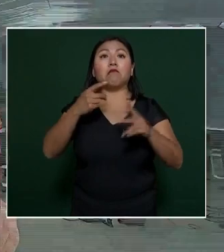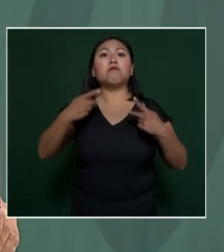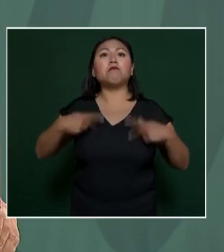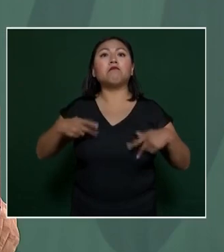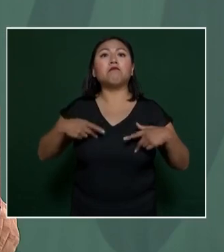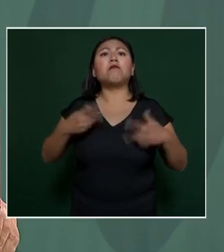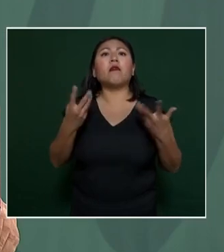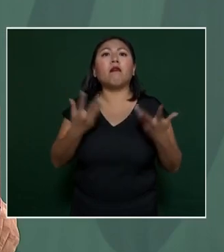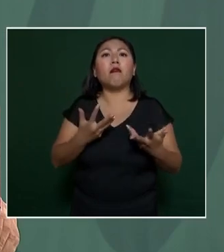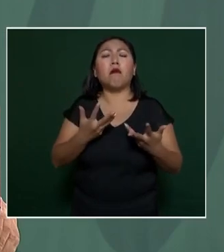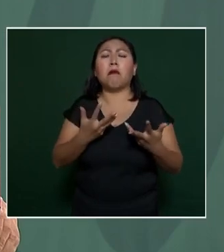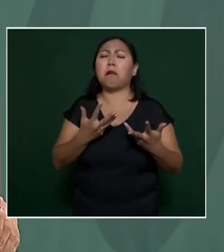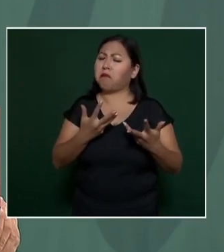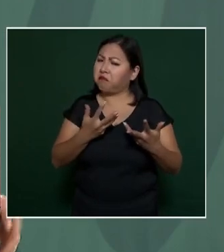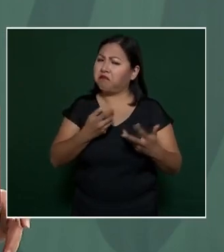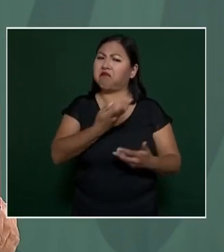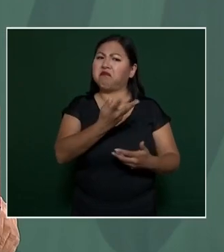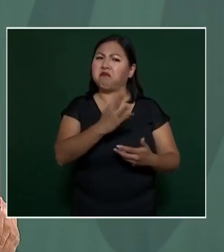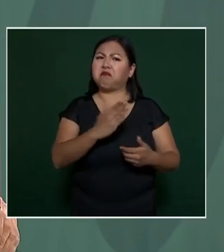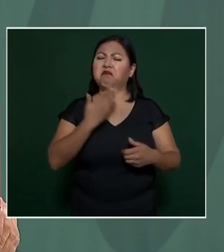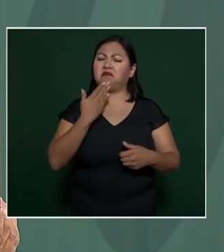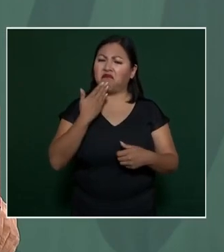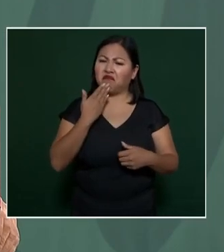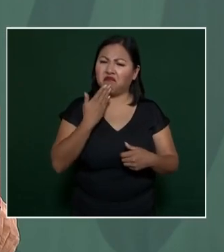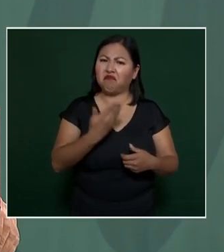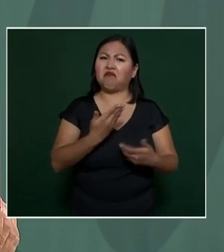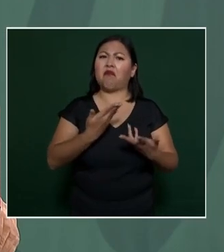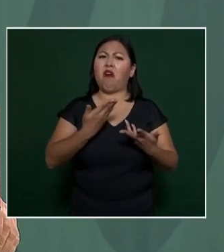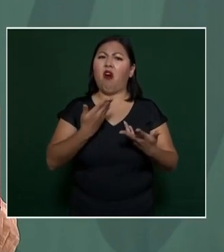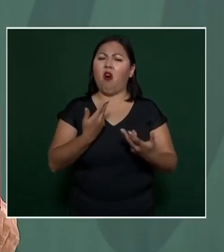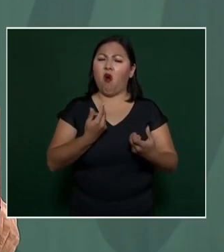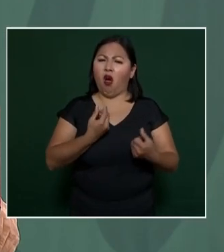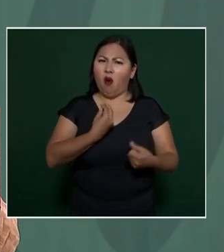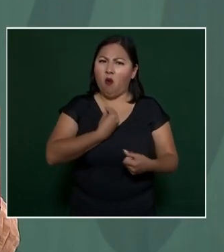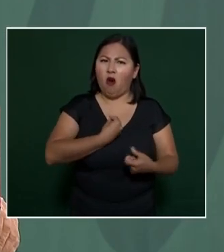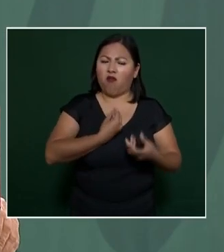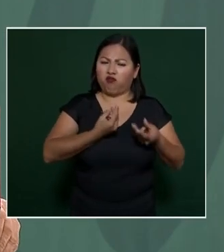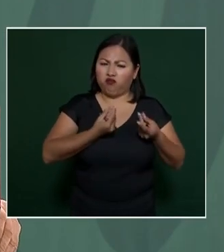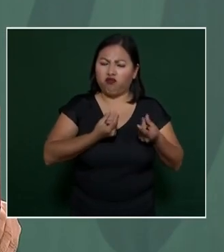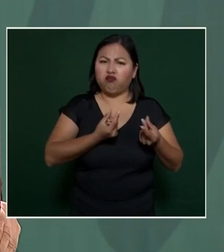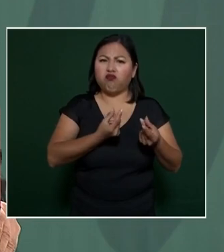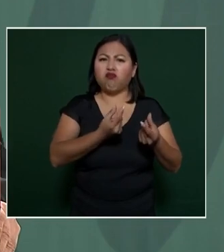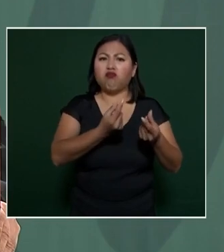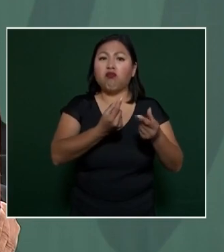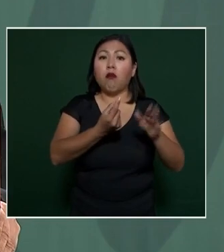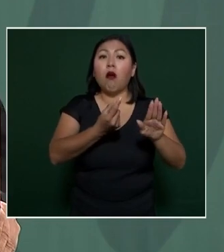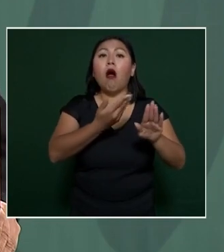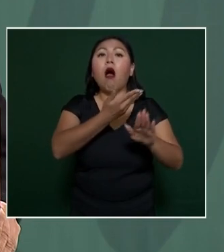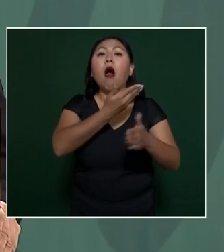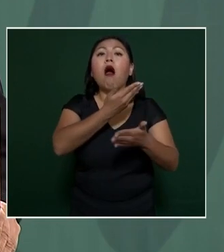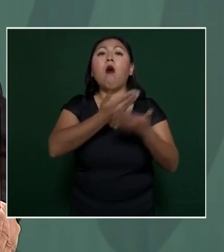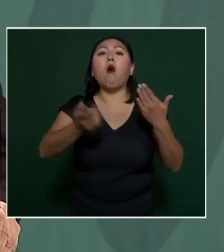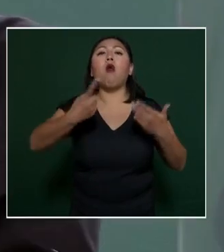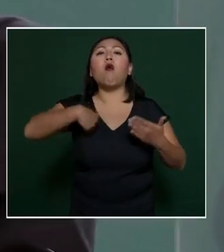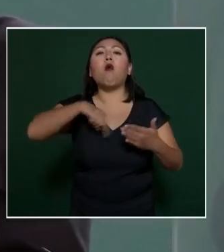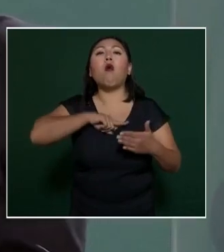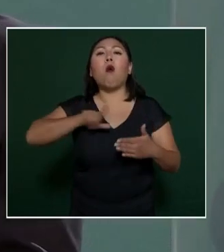California porque nos ha dado su confianza y no los vamos a